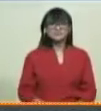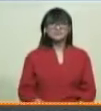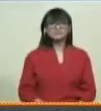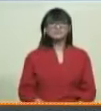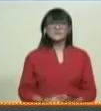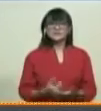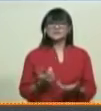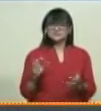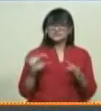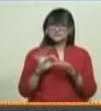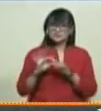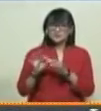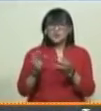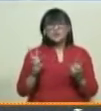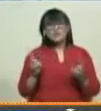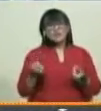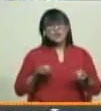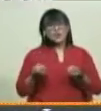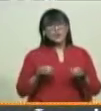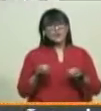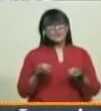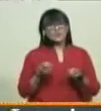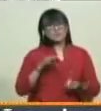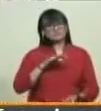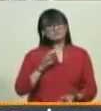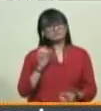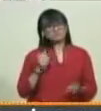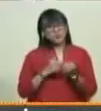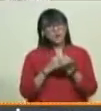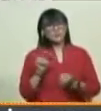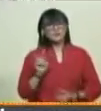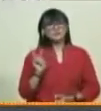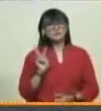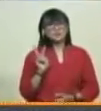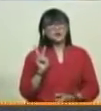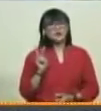horizontes económicos para nuestro país. Se prevé el arribo de